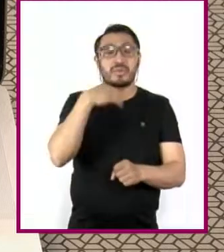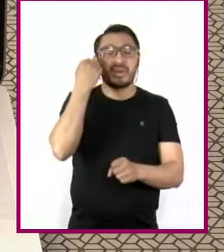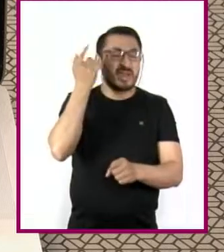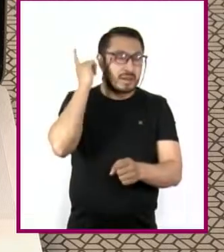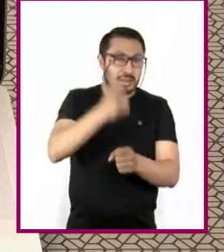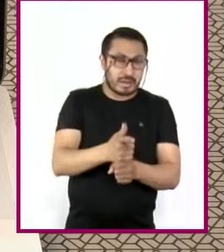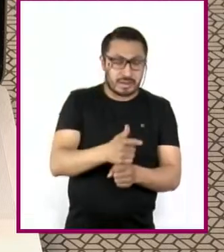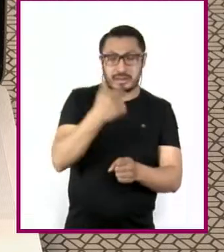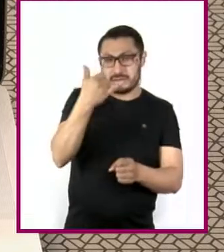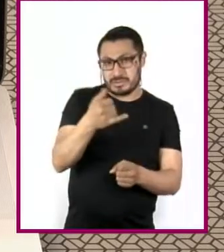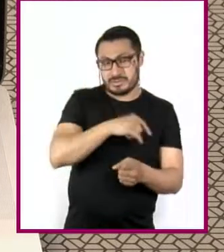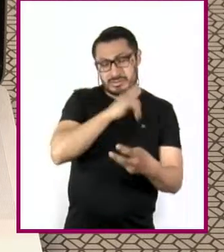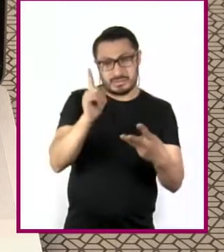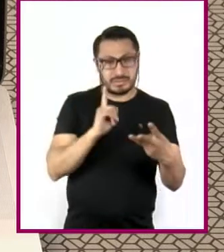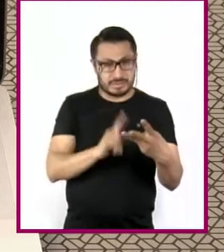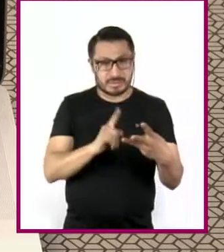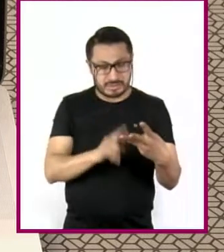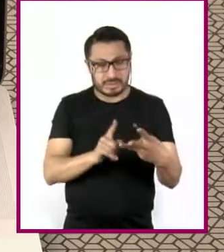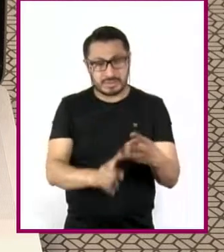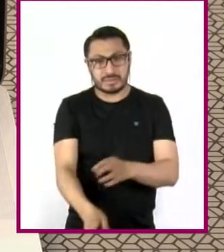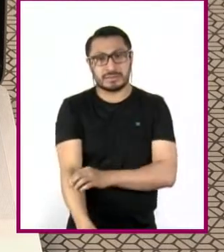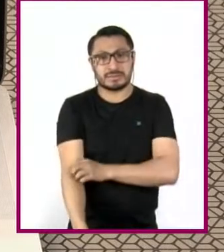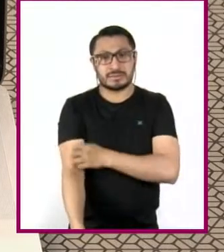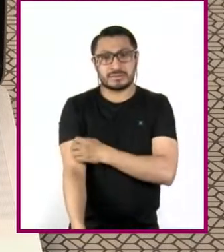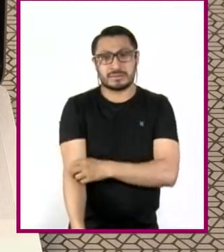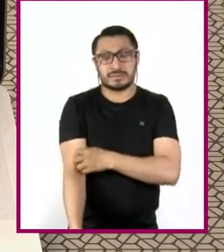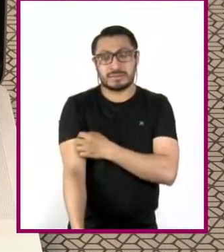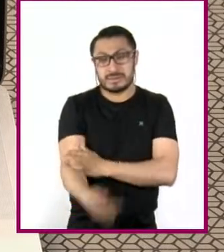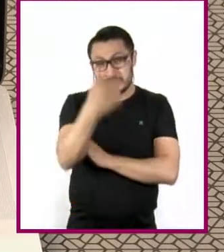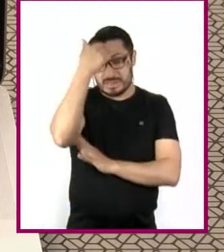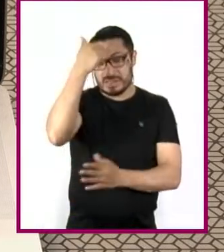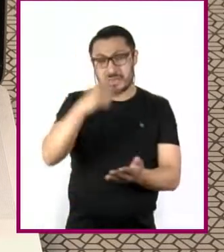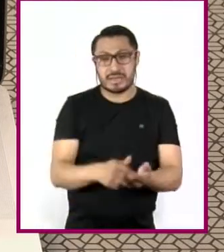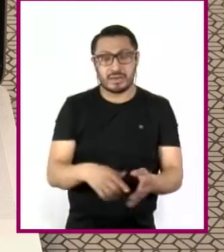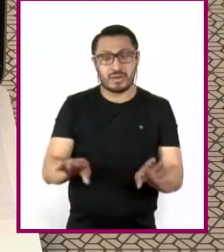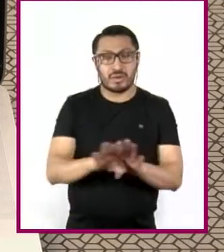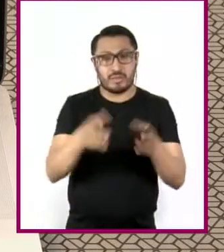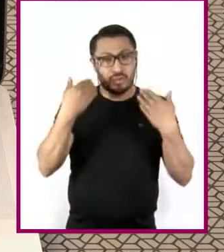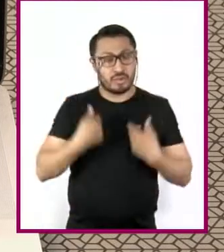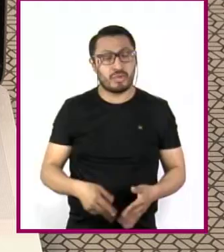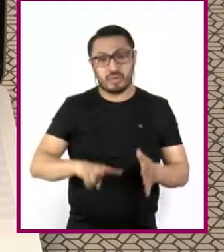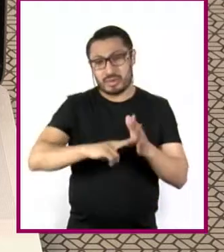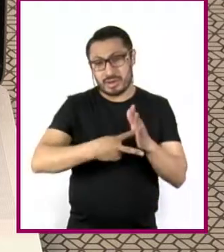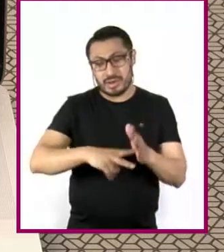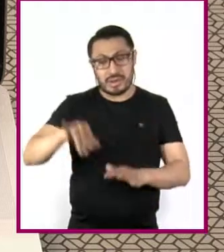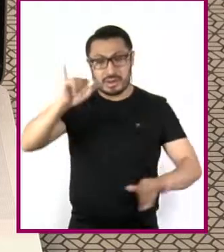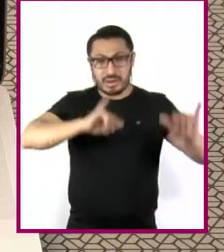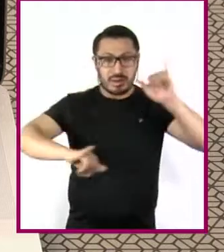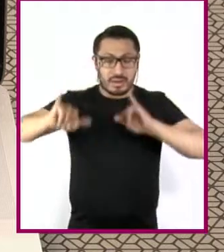Y después de eso viene la parte, para mí como ingeniera química,